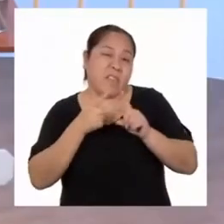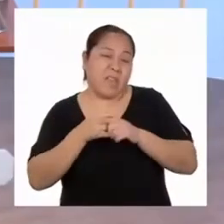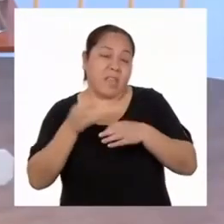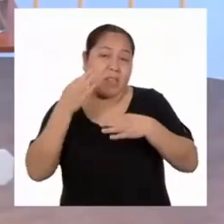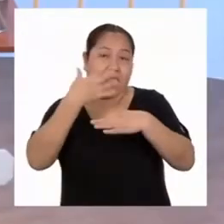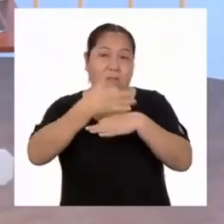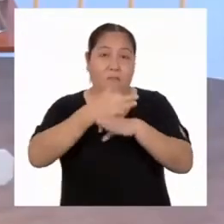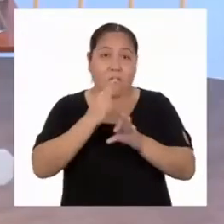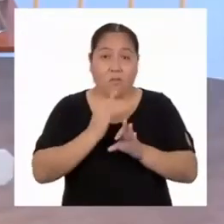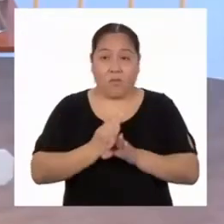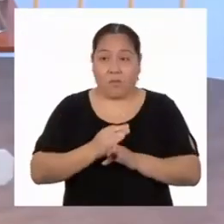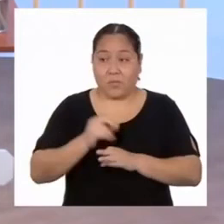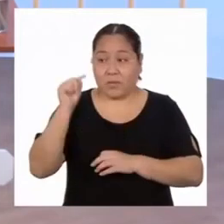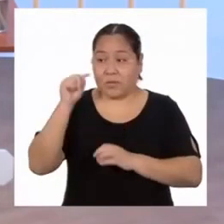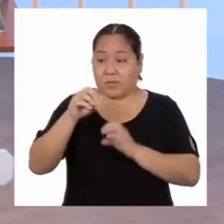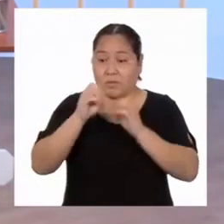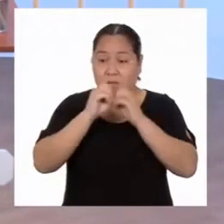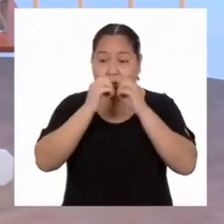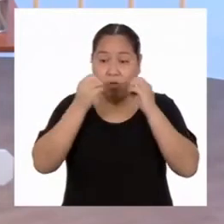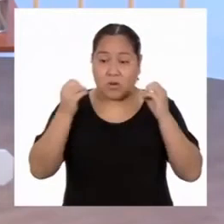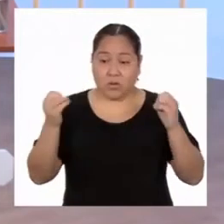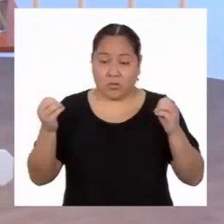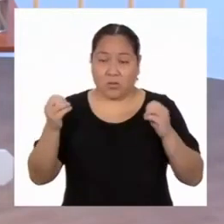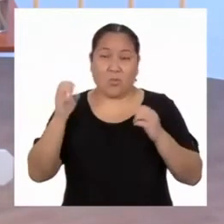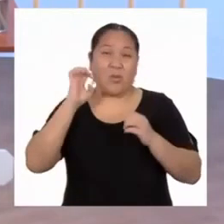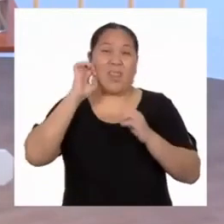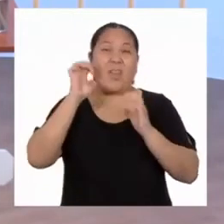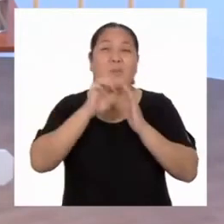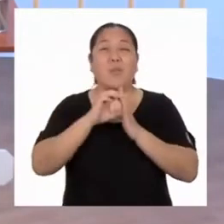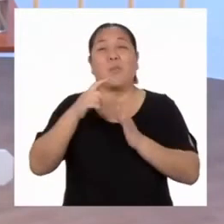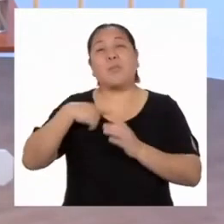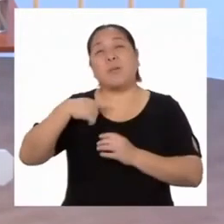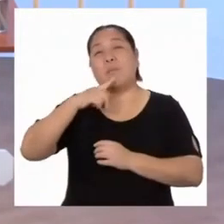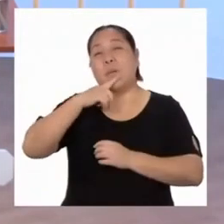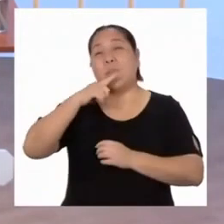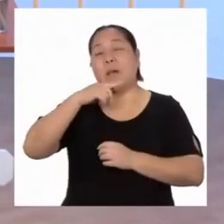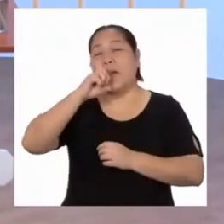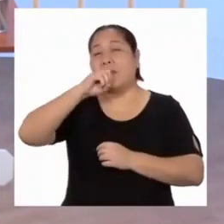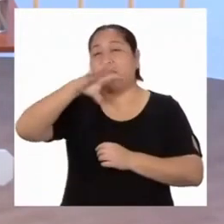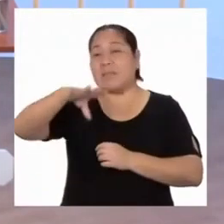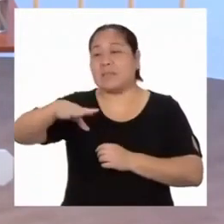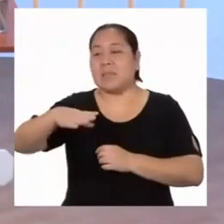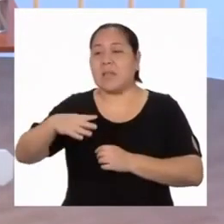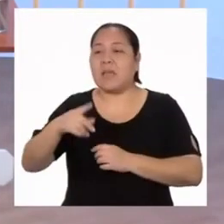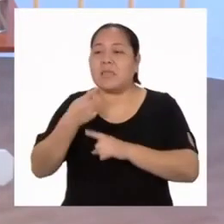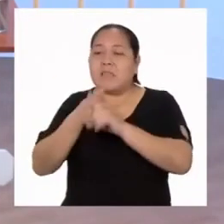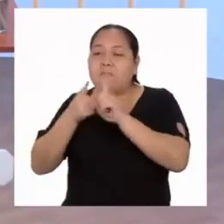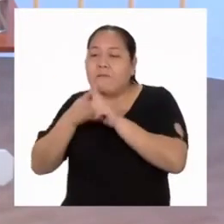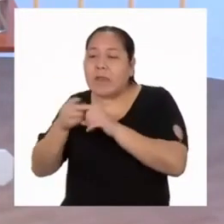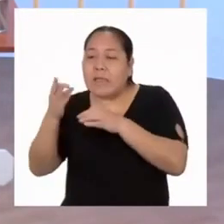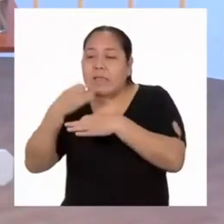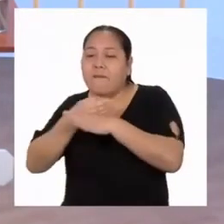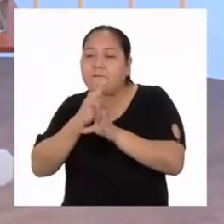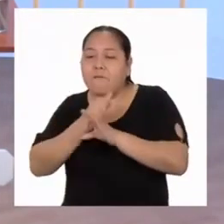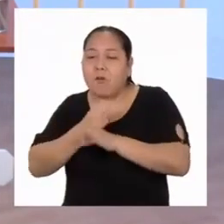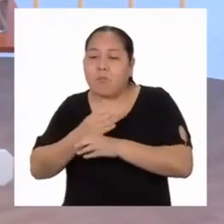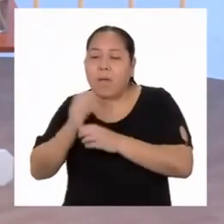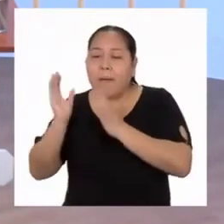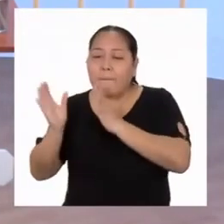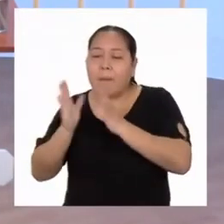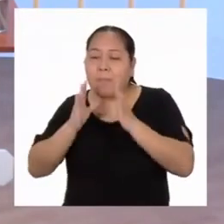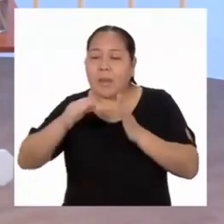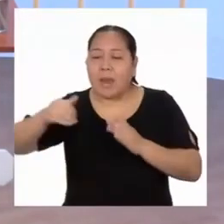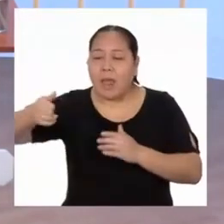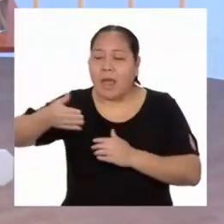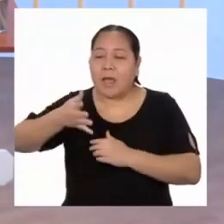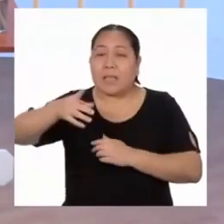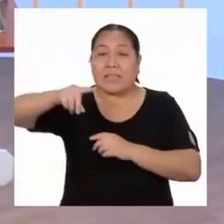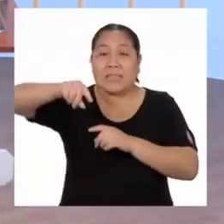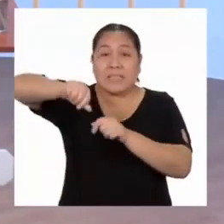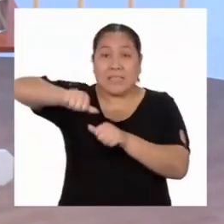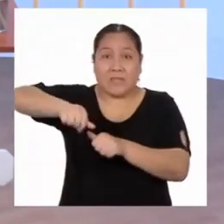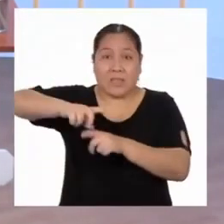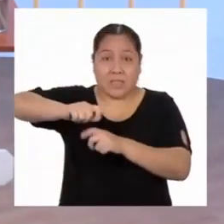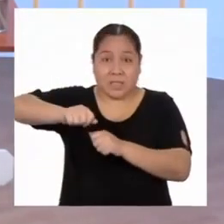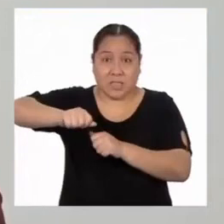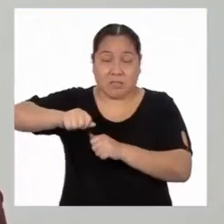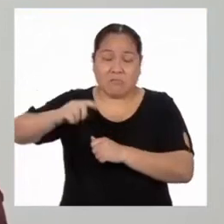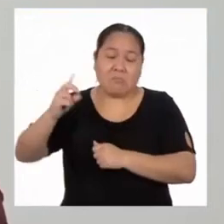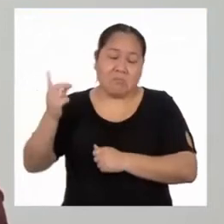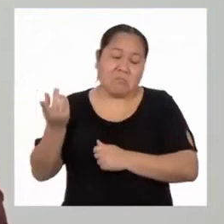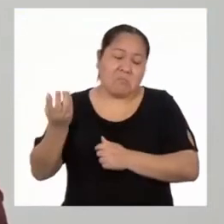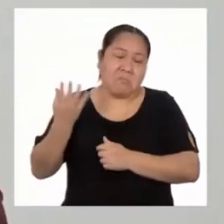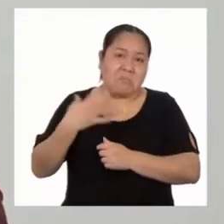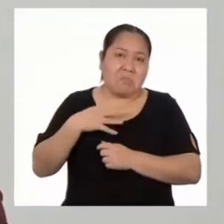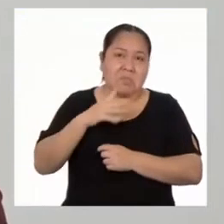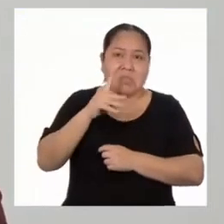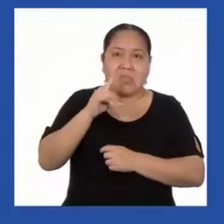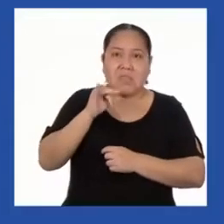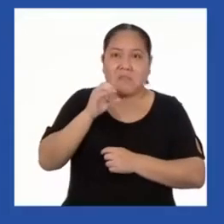el contexto de la oración del ceviche, me puedo dar cuenta que diversidad significa que hay formas variadas, distintas de preparar el ceviche.